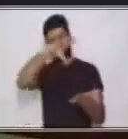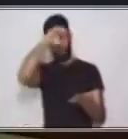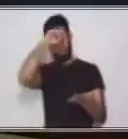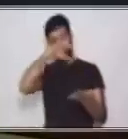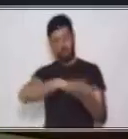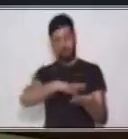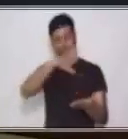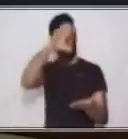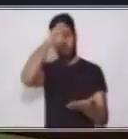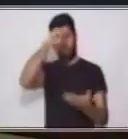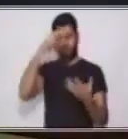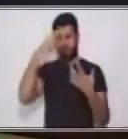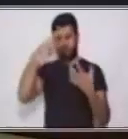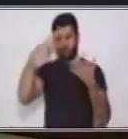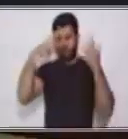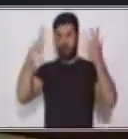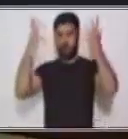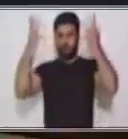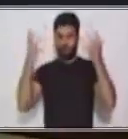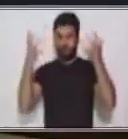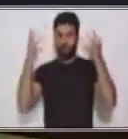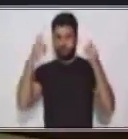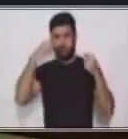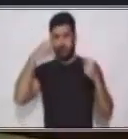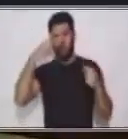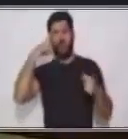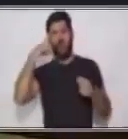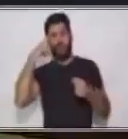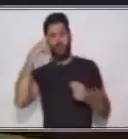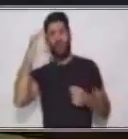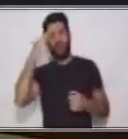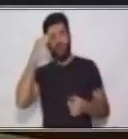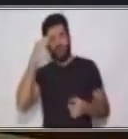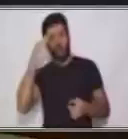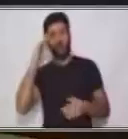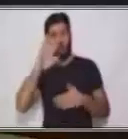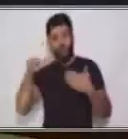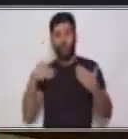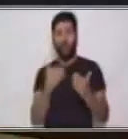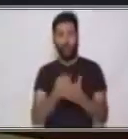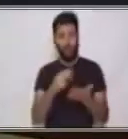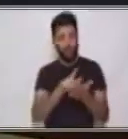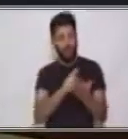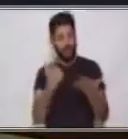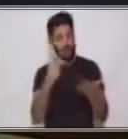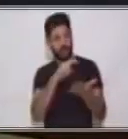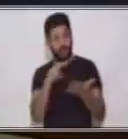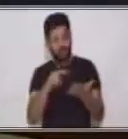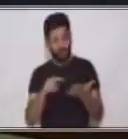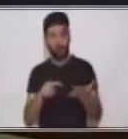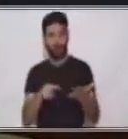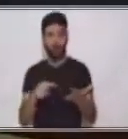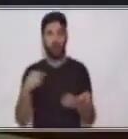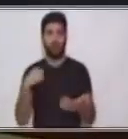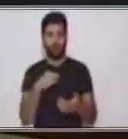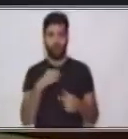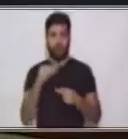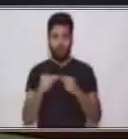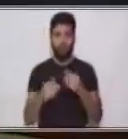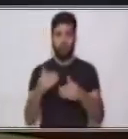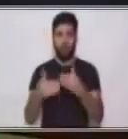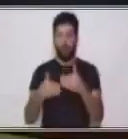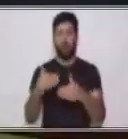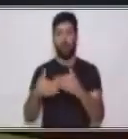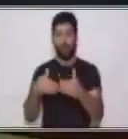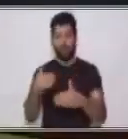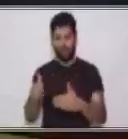a poder nutrir, si lo podemos llamar en ese caso, con la lectura. Porque a través de la lectura nosotros vamos a adquirir conocimiento.